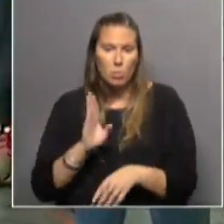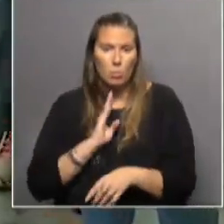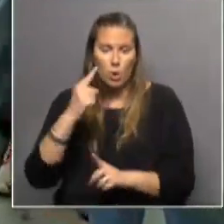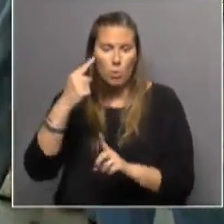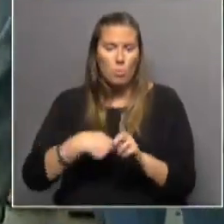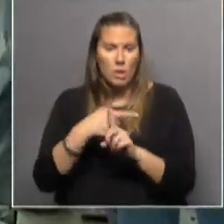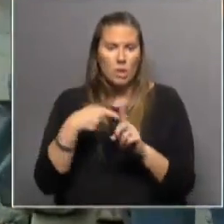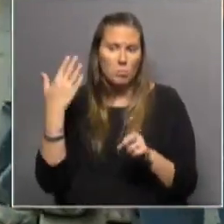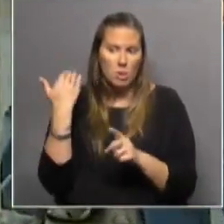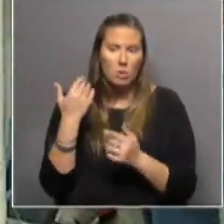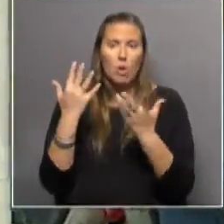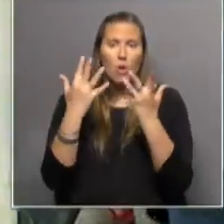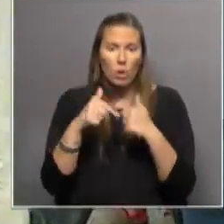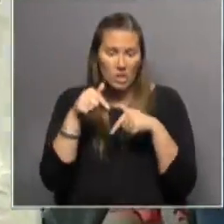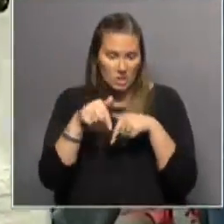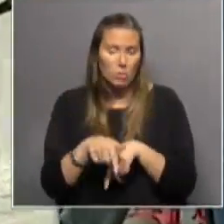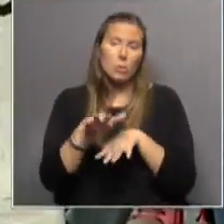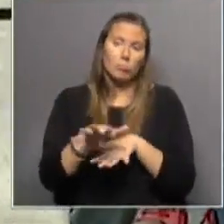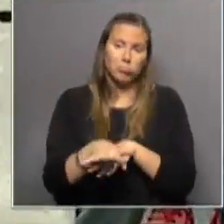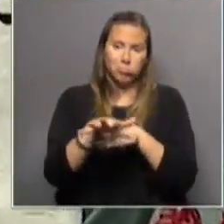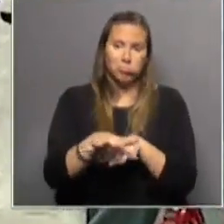mes y medio estamos organizando esta movilización.